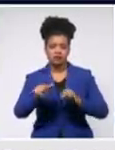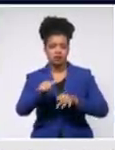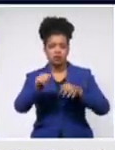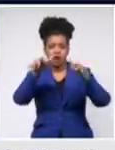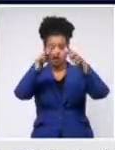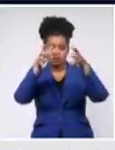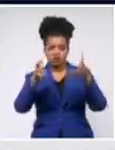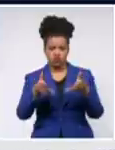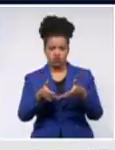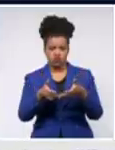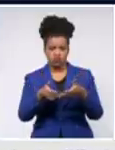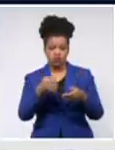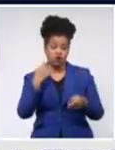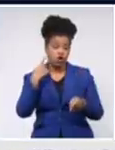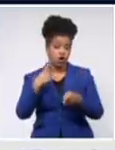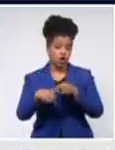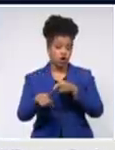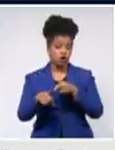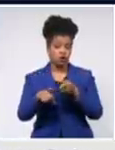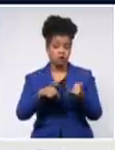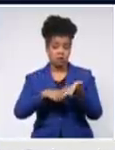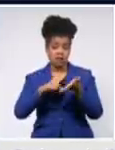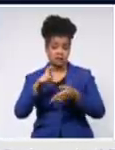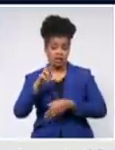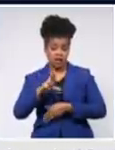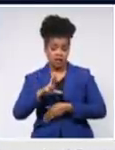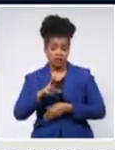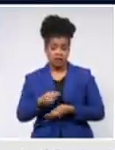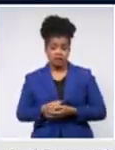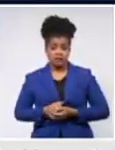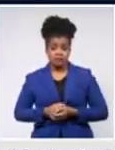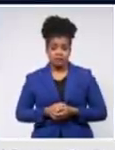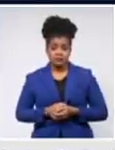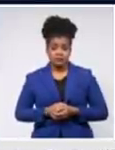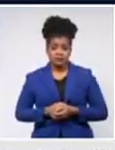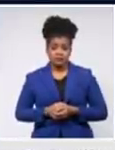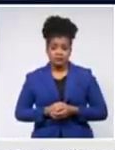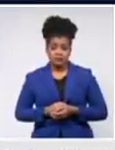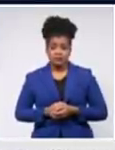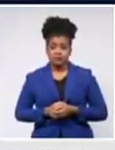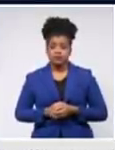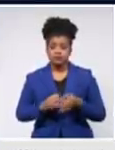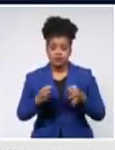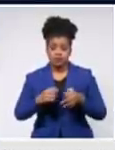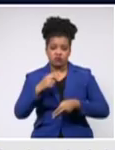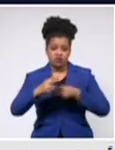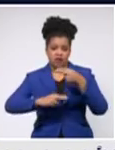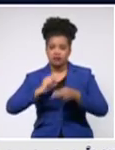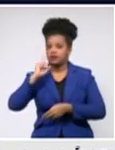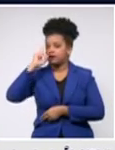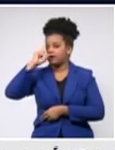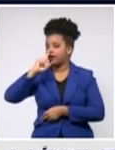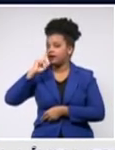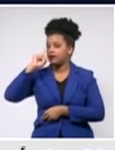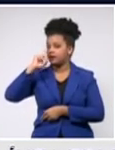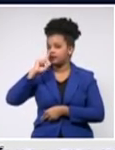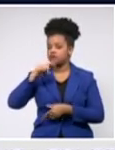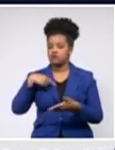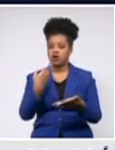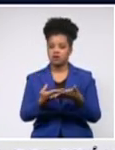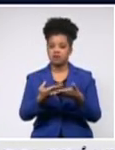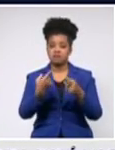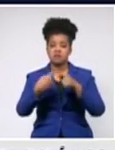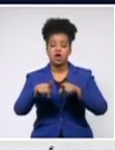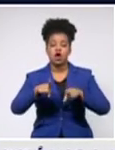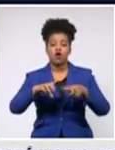PCR lo que quiere decir es reacción en cadena de la polimerasa, pero que la forma en que se